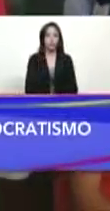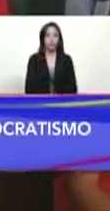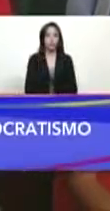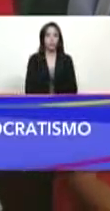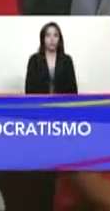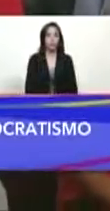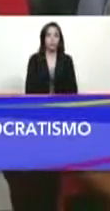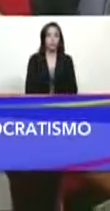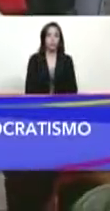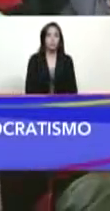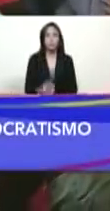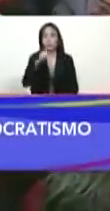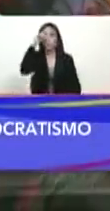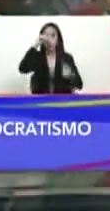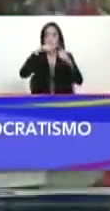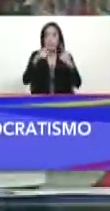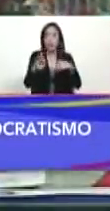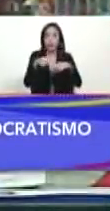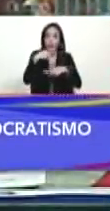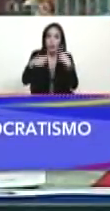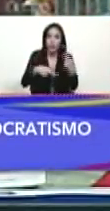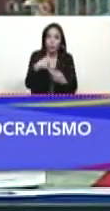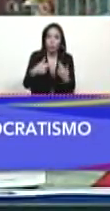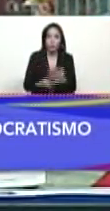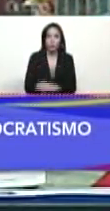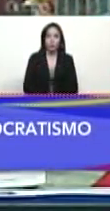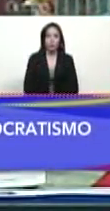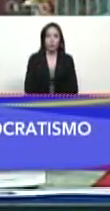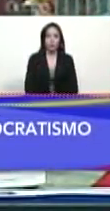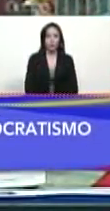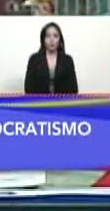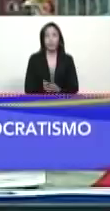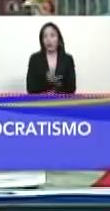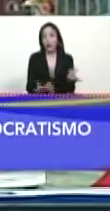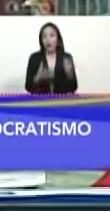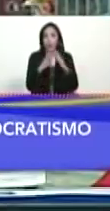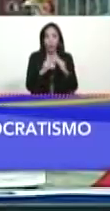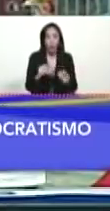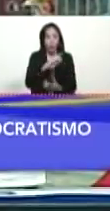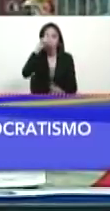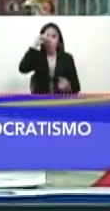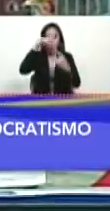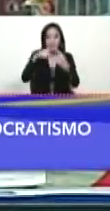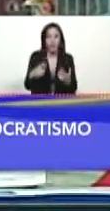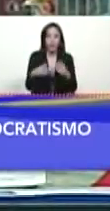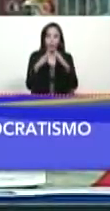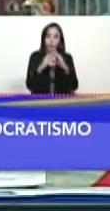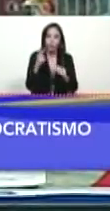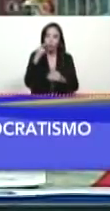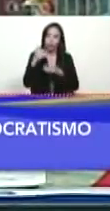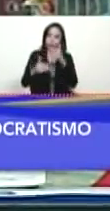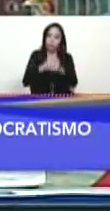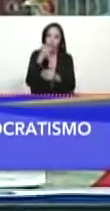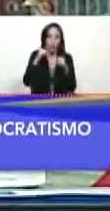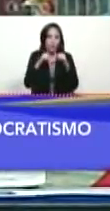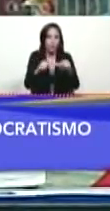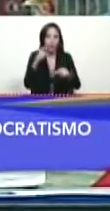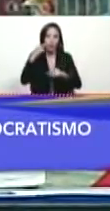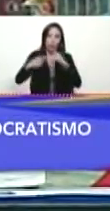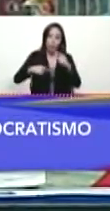Son las tareas de la revolución, las tareas de la revolución permanente. La revolución tiene que ser permanente,